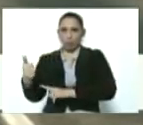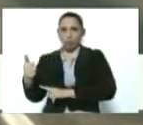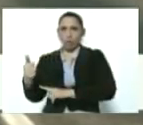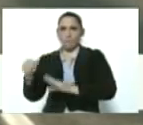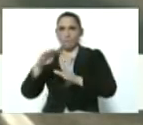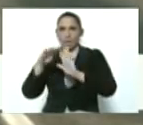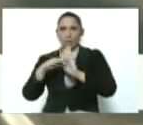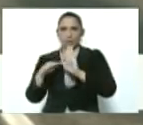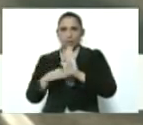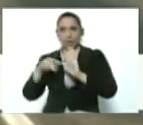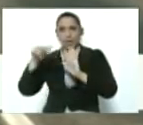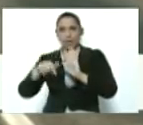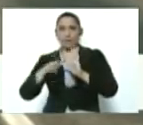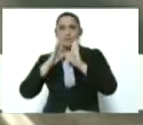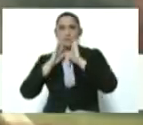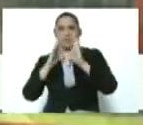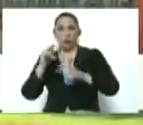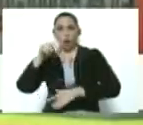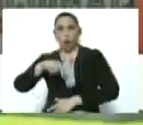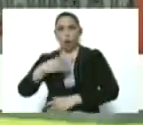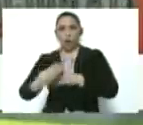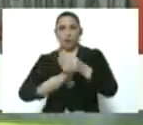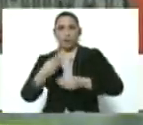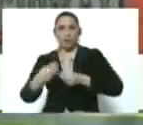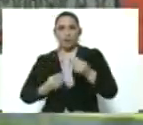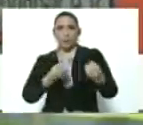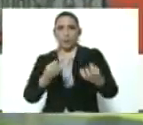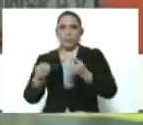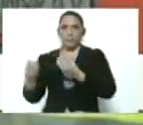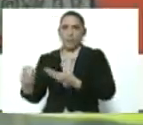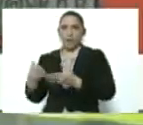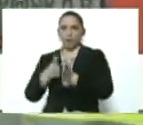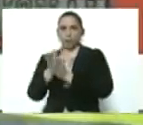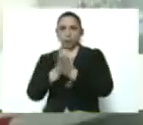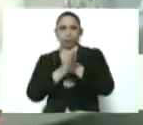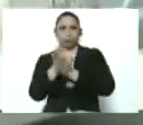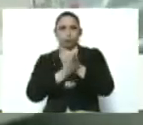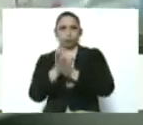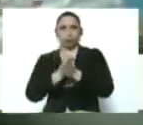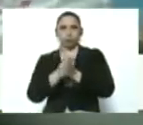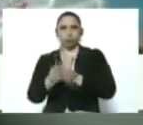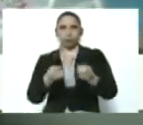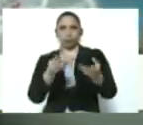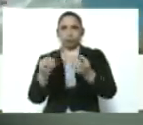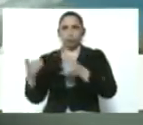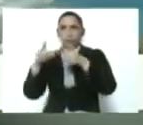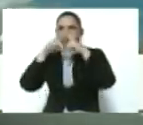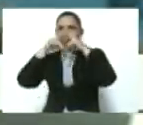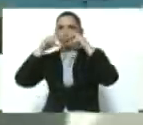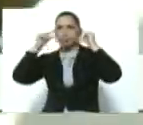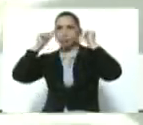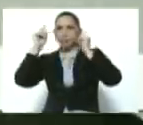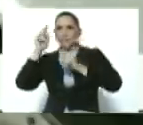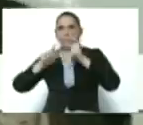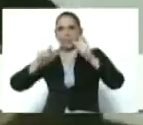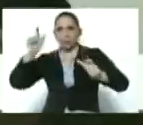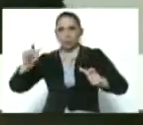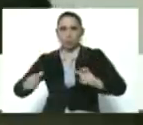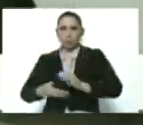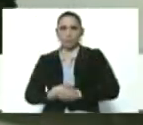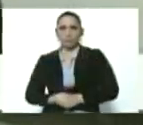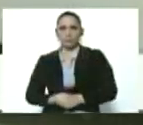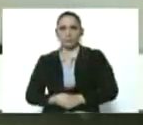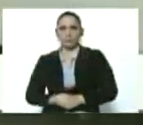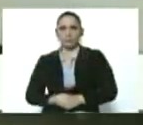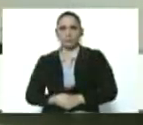las medidas aquí en el peaje hoy se están entregando gel anti bacterial se le está entregando tapabocas a las personas se les está